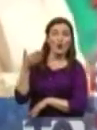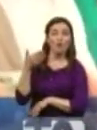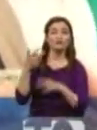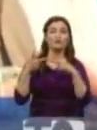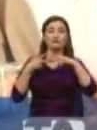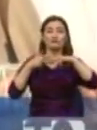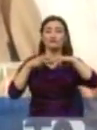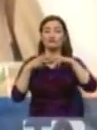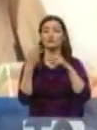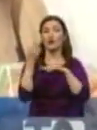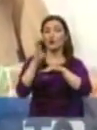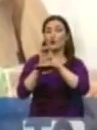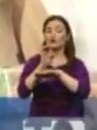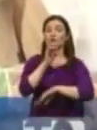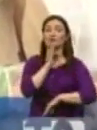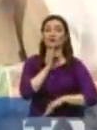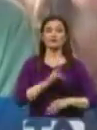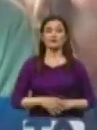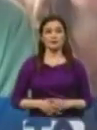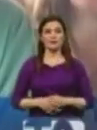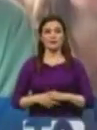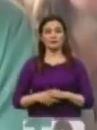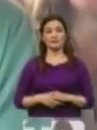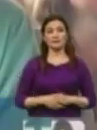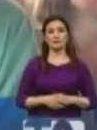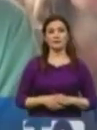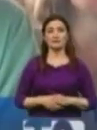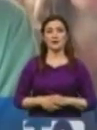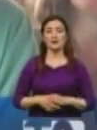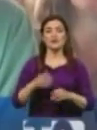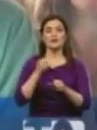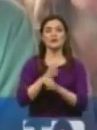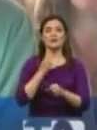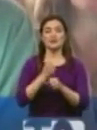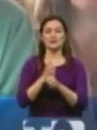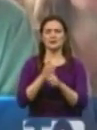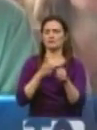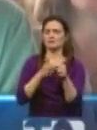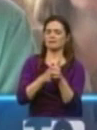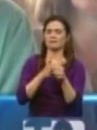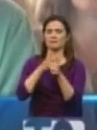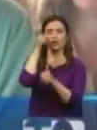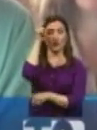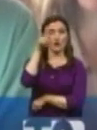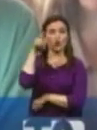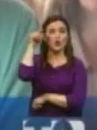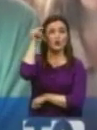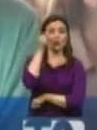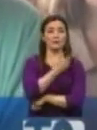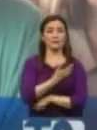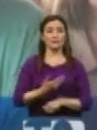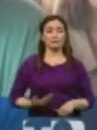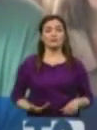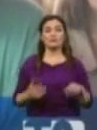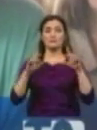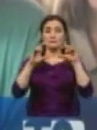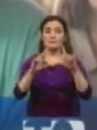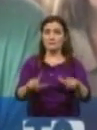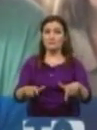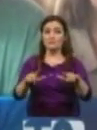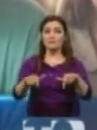las relaciones entre Ecuador y su gobierno. Estamos trabajando muy cercanamente con el gobierno del presidente Lenín